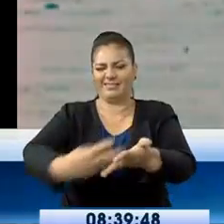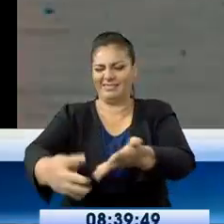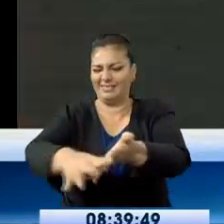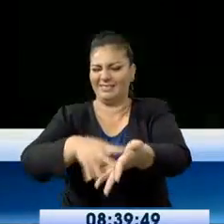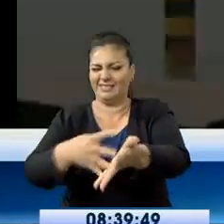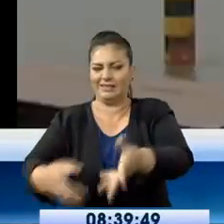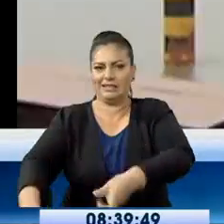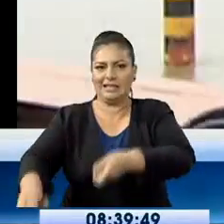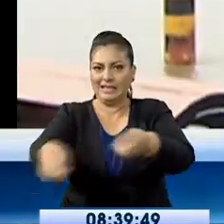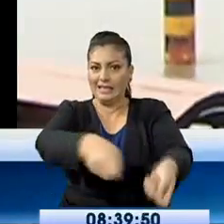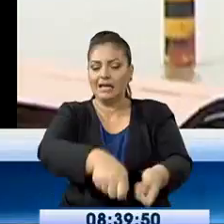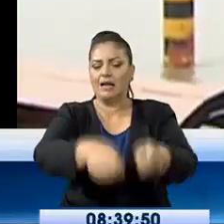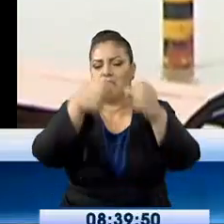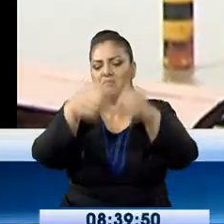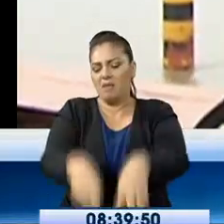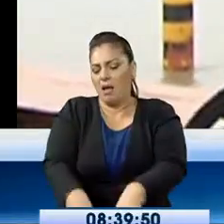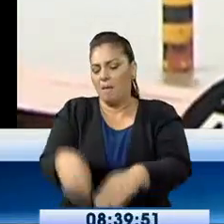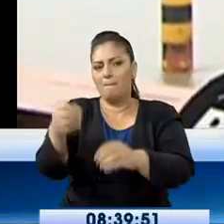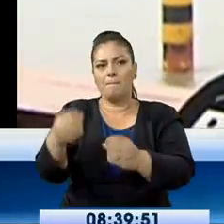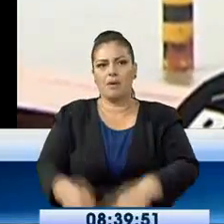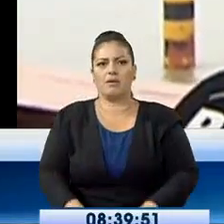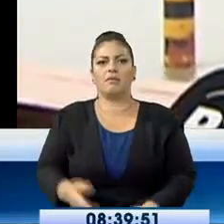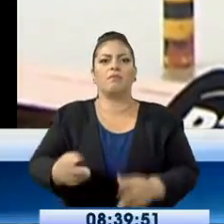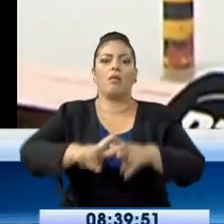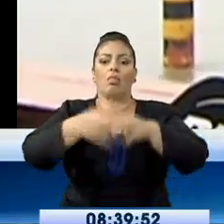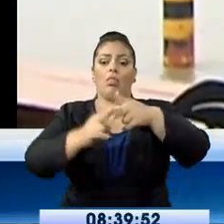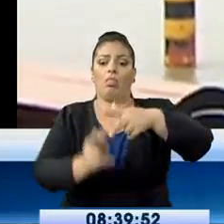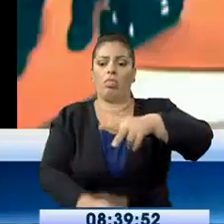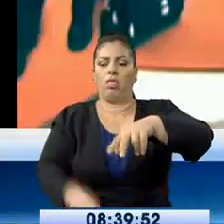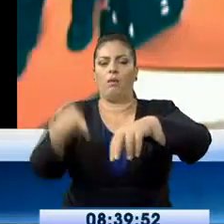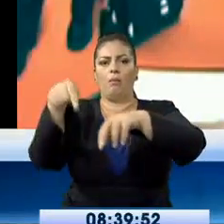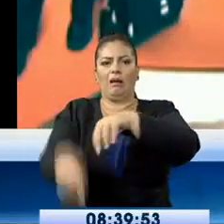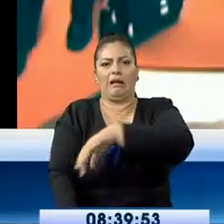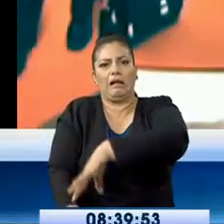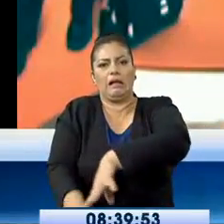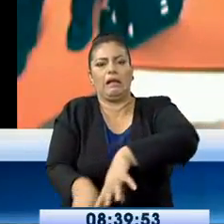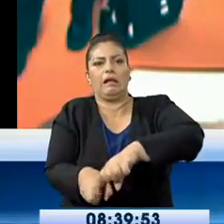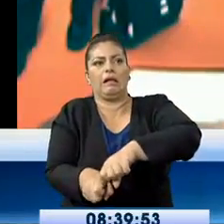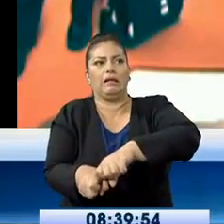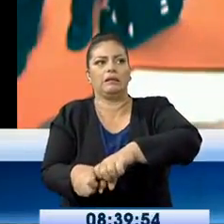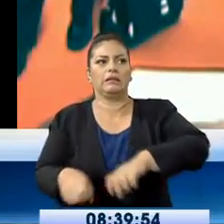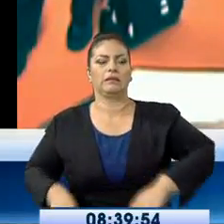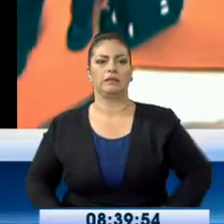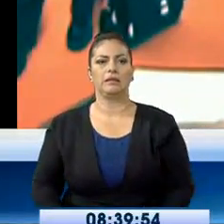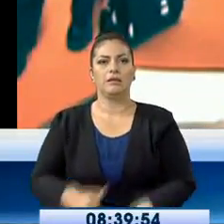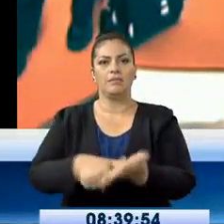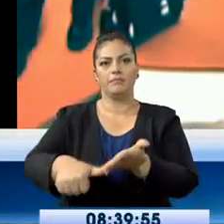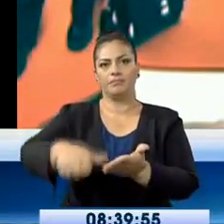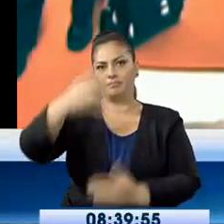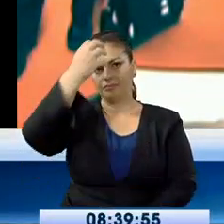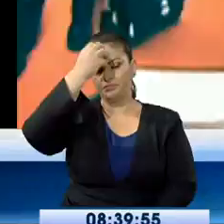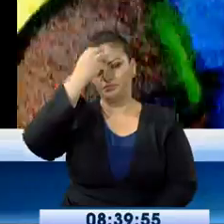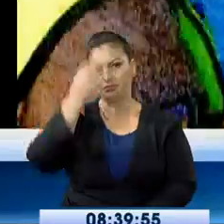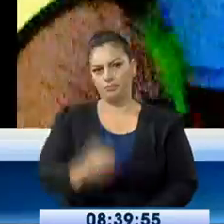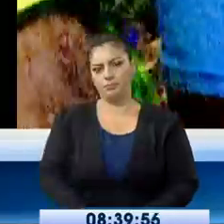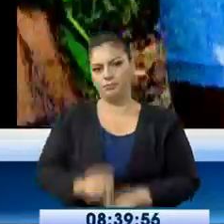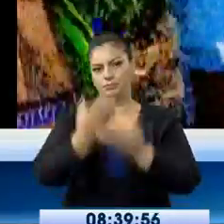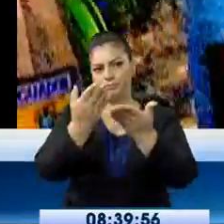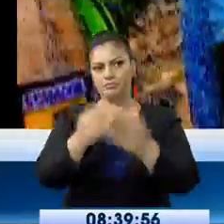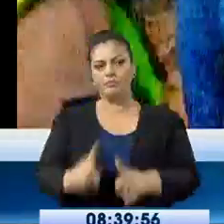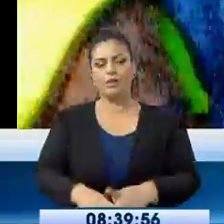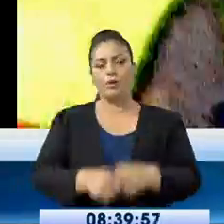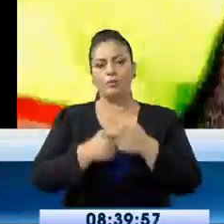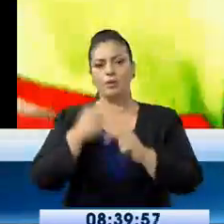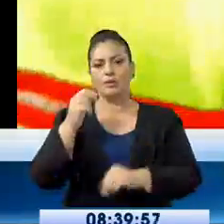partes del río, no es un área determinada como un balneario. De su parte, el Ministerio de Educación abrió una indagación en